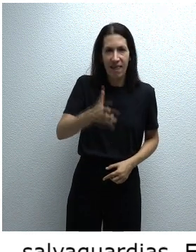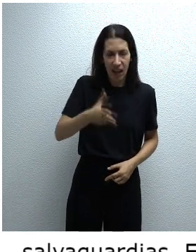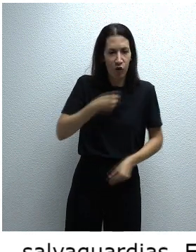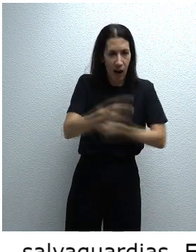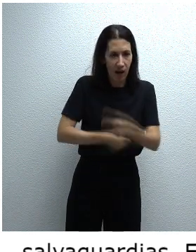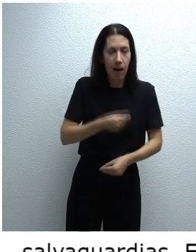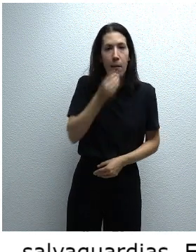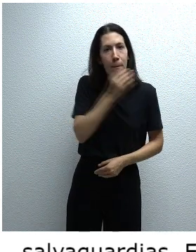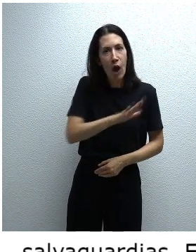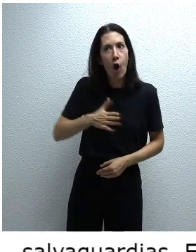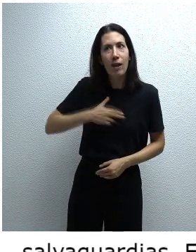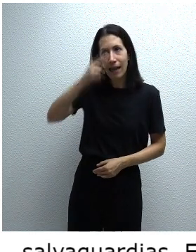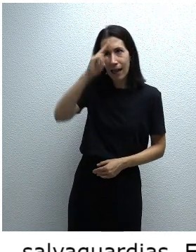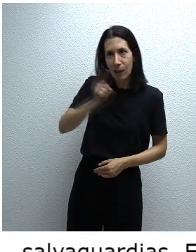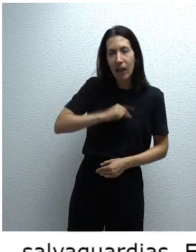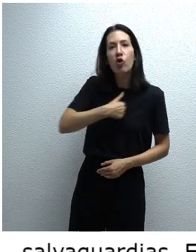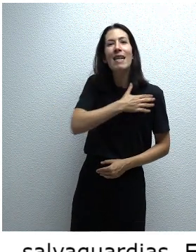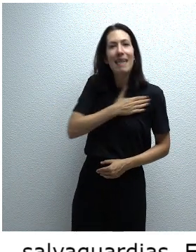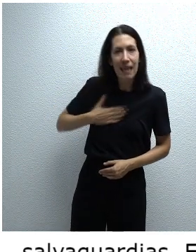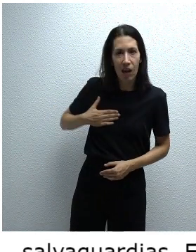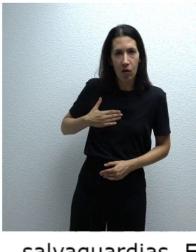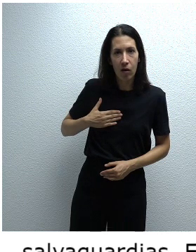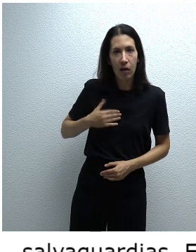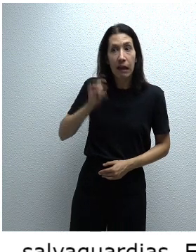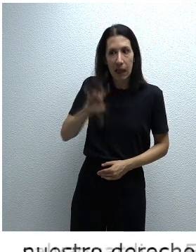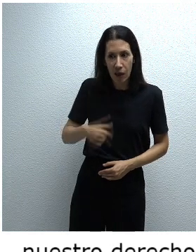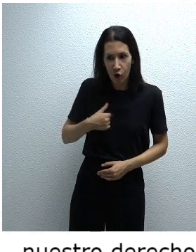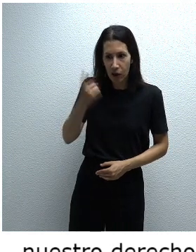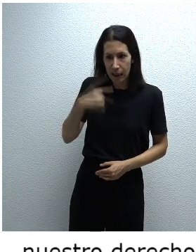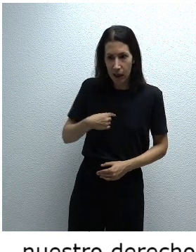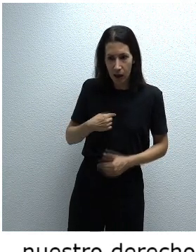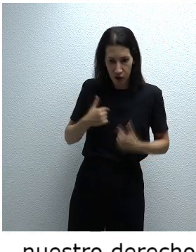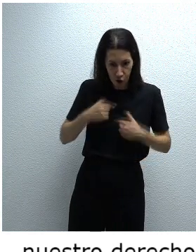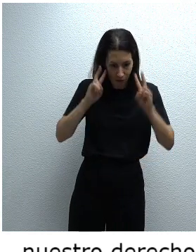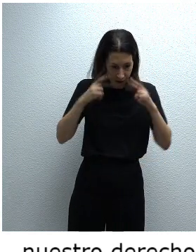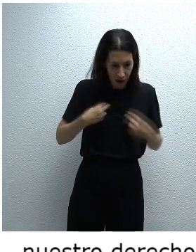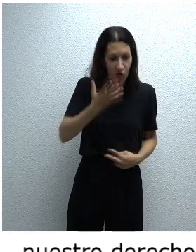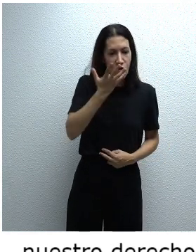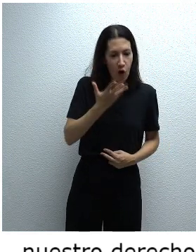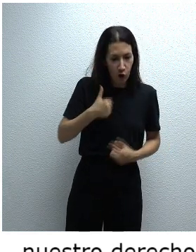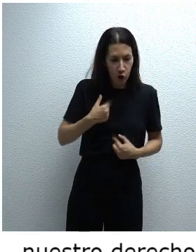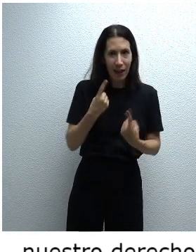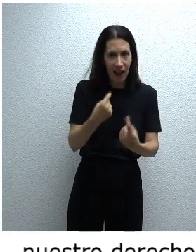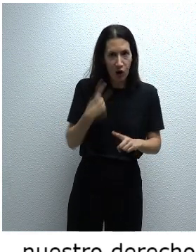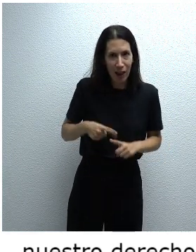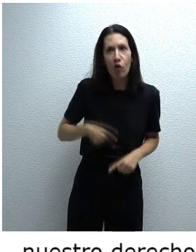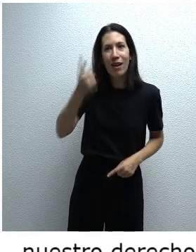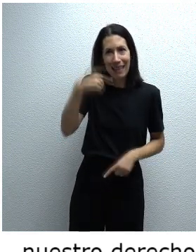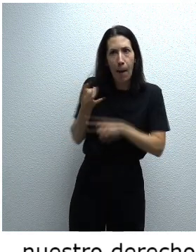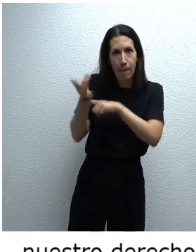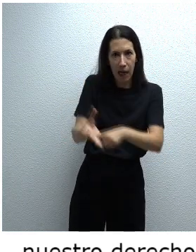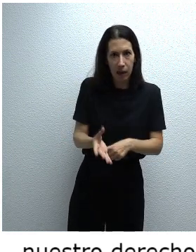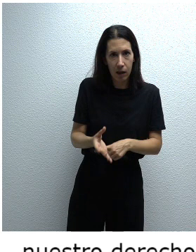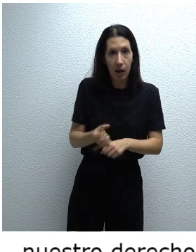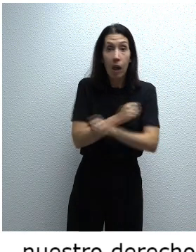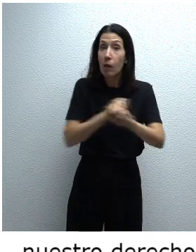mejor que se respete nuestra voluntad, porque ¿quién va a saber más que uno mismo de sus necesidades? Es